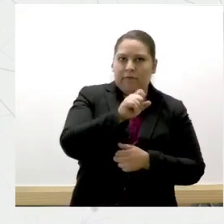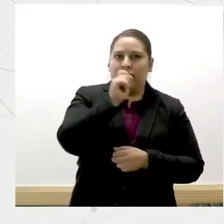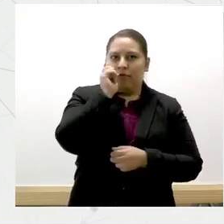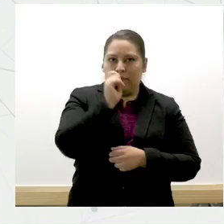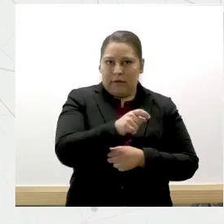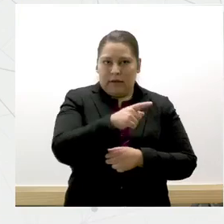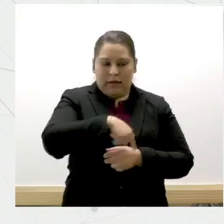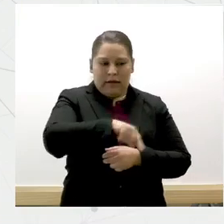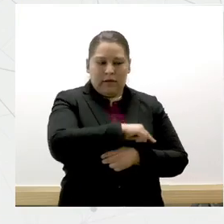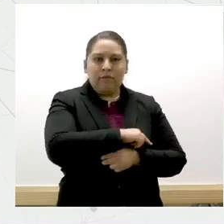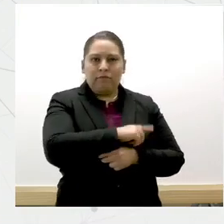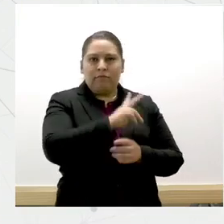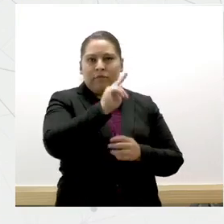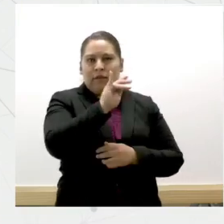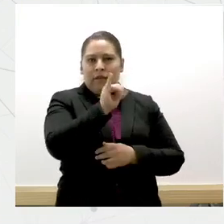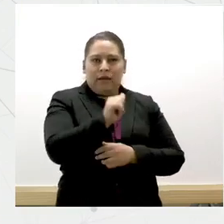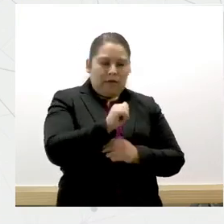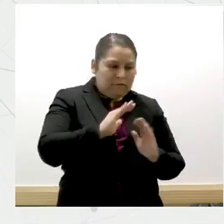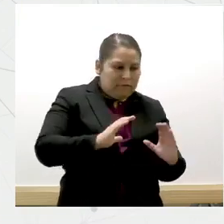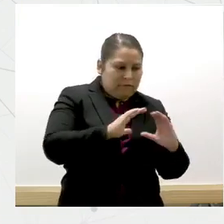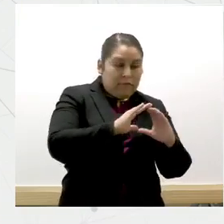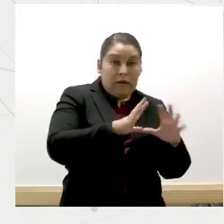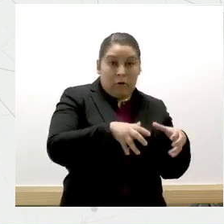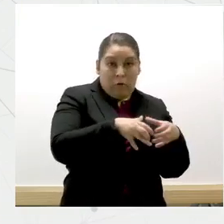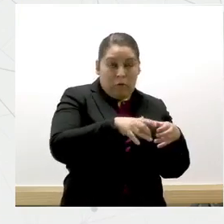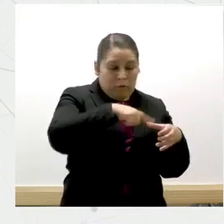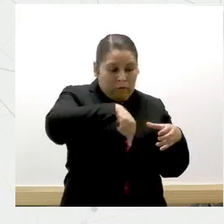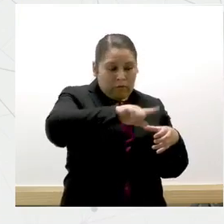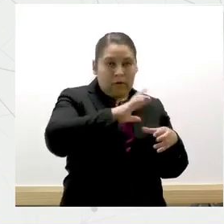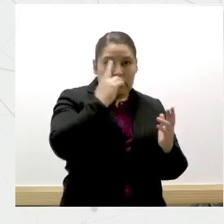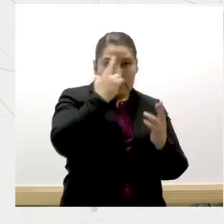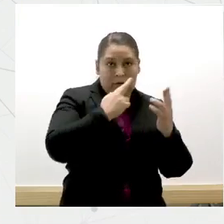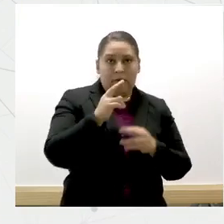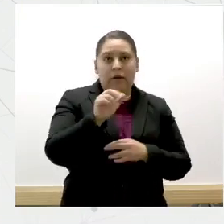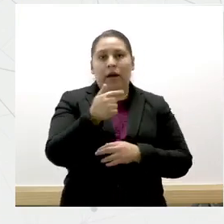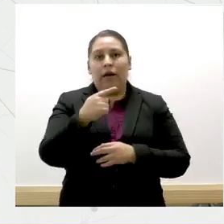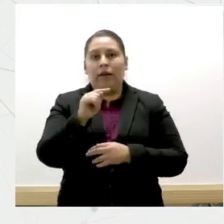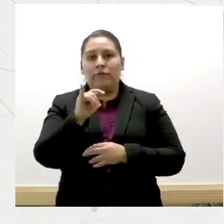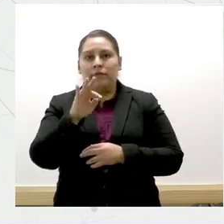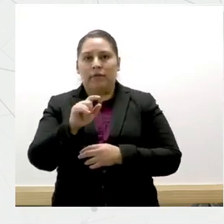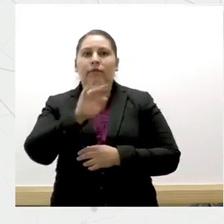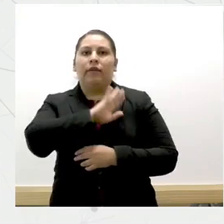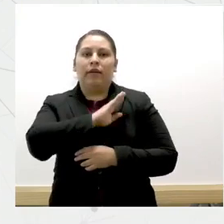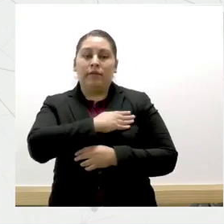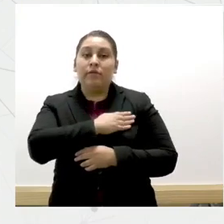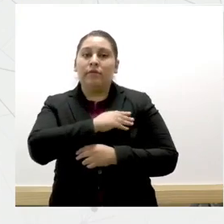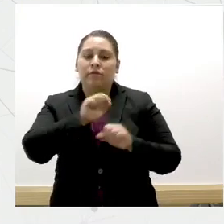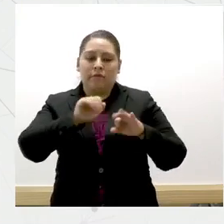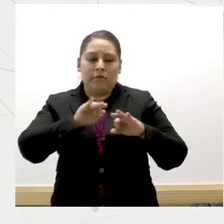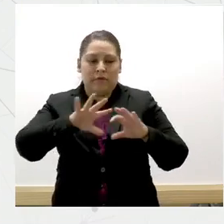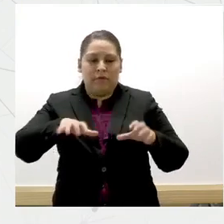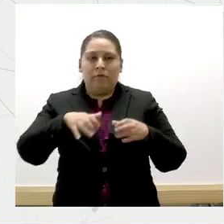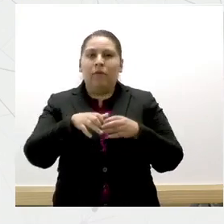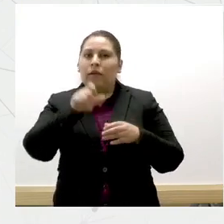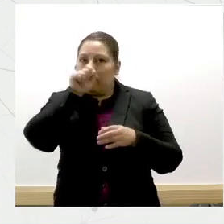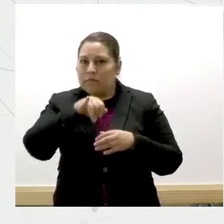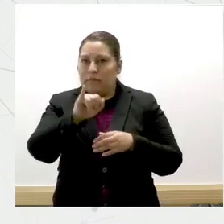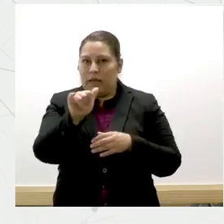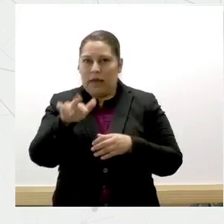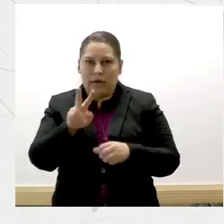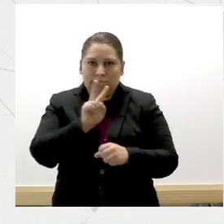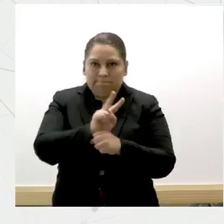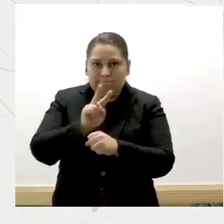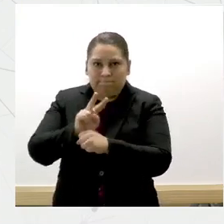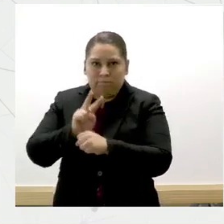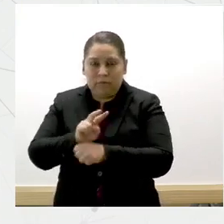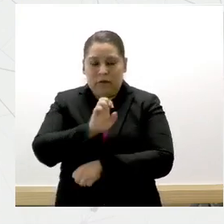Inteligencia Artificial, y por otra parte, la AESIA. AESIA es la Agencia Española de Supervisión de la Inteligencia Artificial. Bueno, la ENIA, como